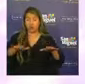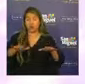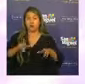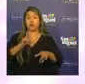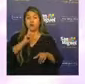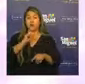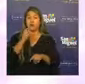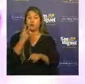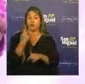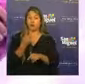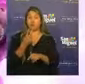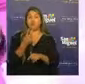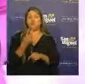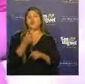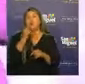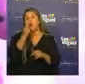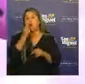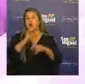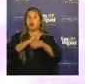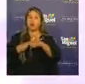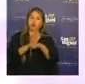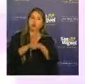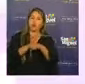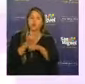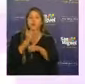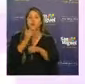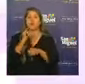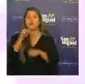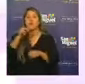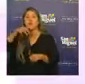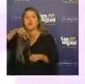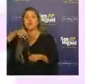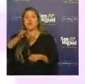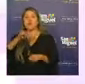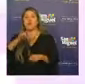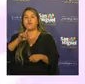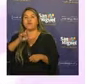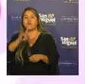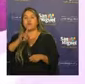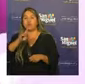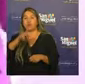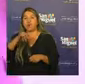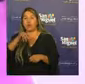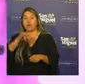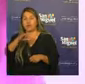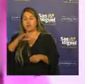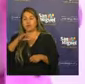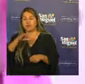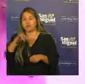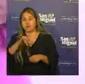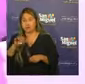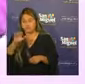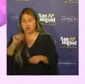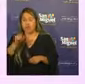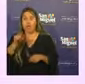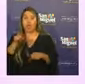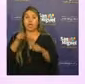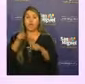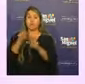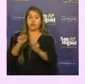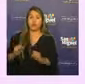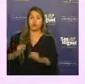la influenza y el COVID. Así que esas 183.000 vacunas es para que podamos prevenir y que si